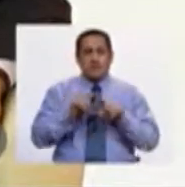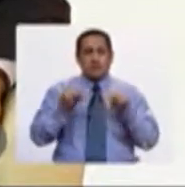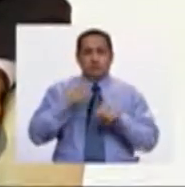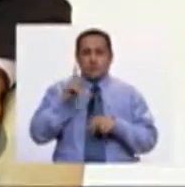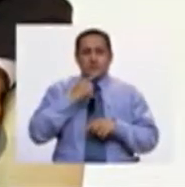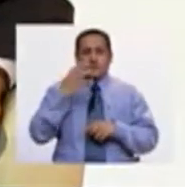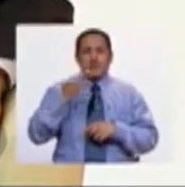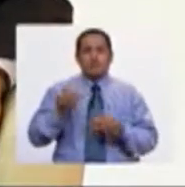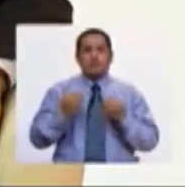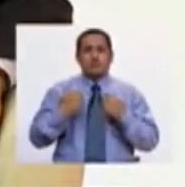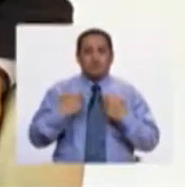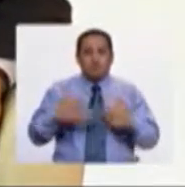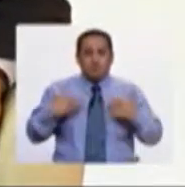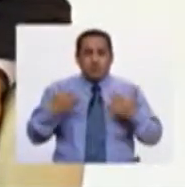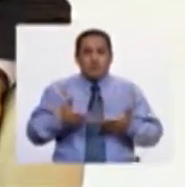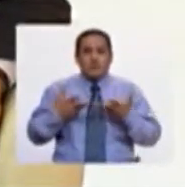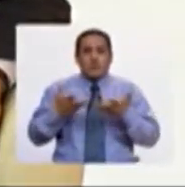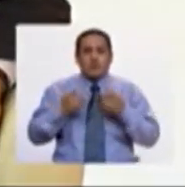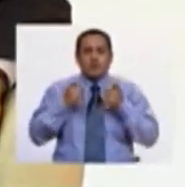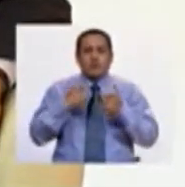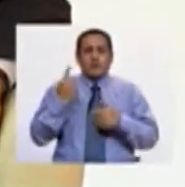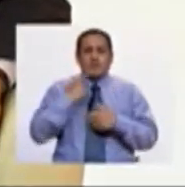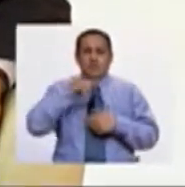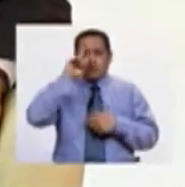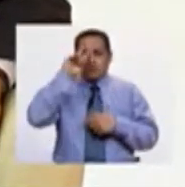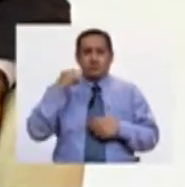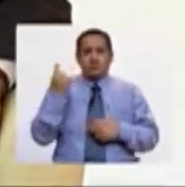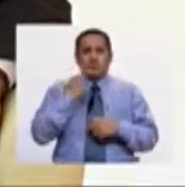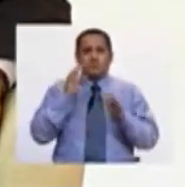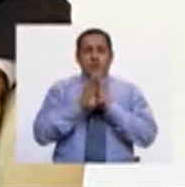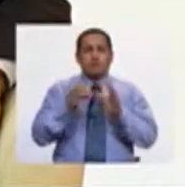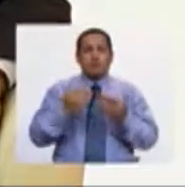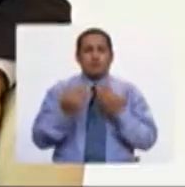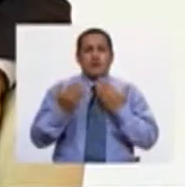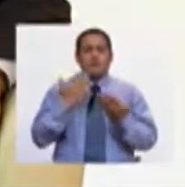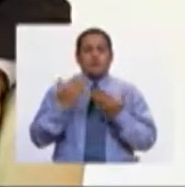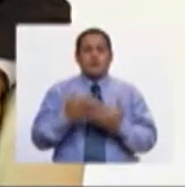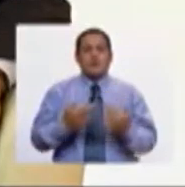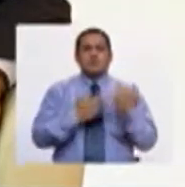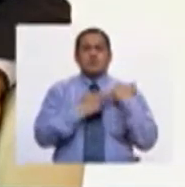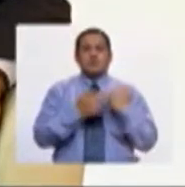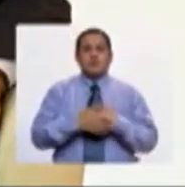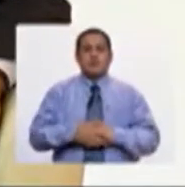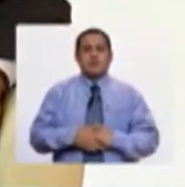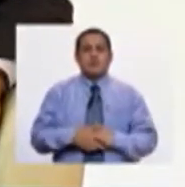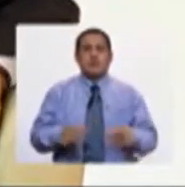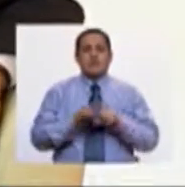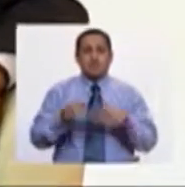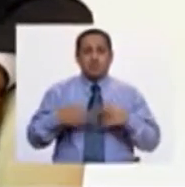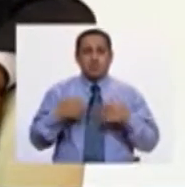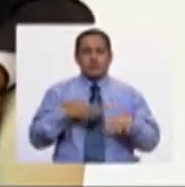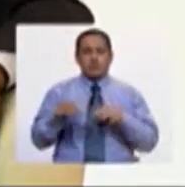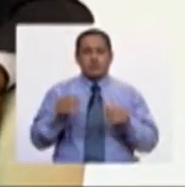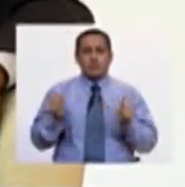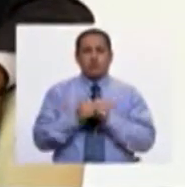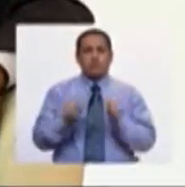no es cierto, porque yo puedo contribuir a la defensa nacional no solamente con un sistema obligatorio, puedo